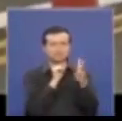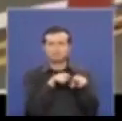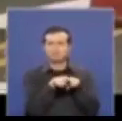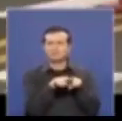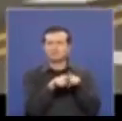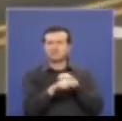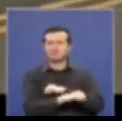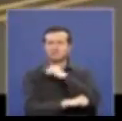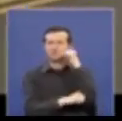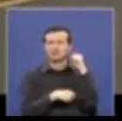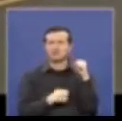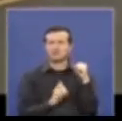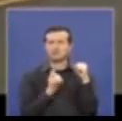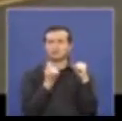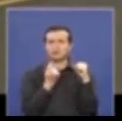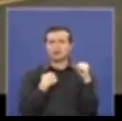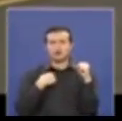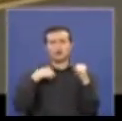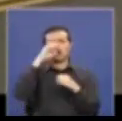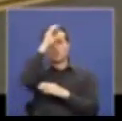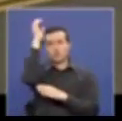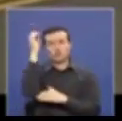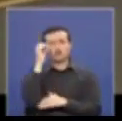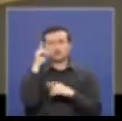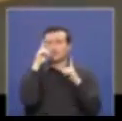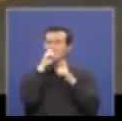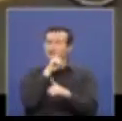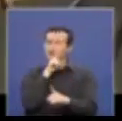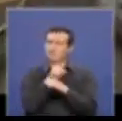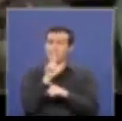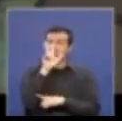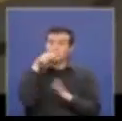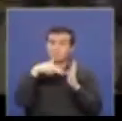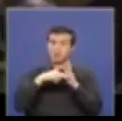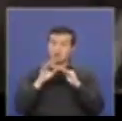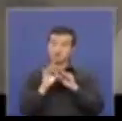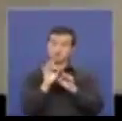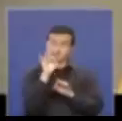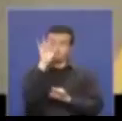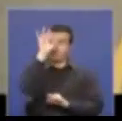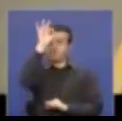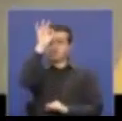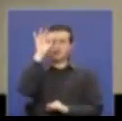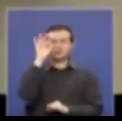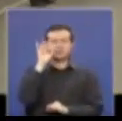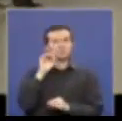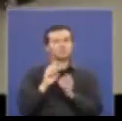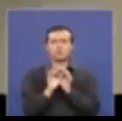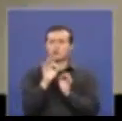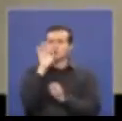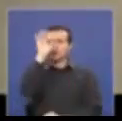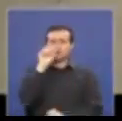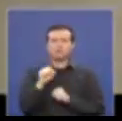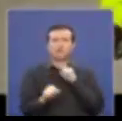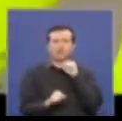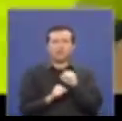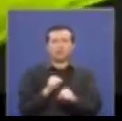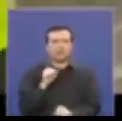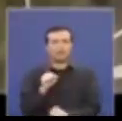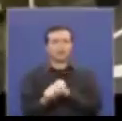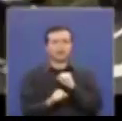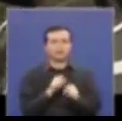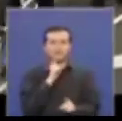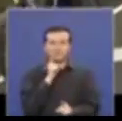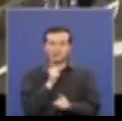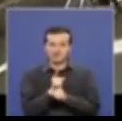campeones. Y la verdad es que para mí como mono es duro, porque 3.000 metros de altura, no fuimos hasta Tufiño, 3.200 metros de altura. Por supuesto, el